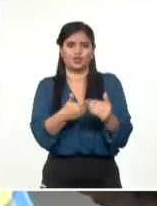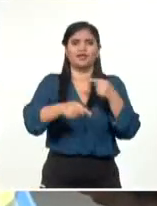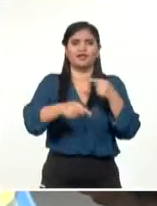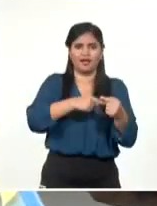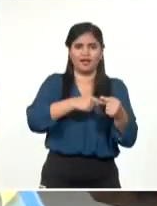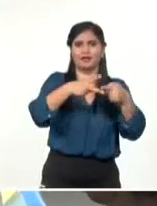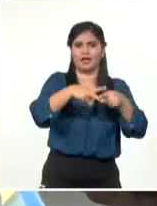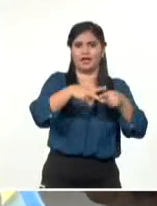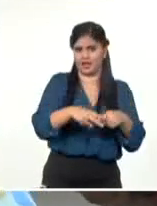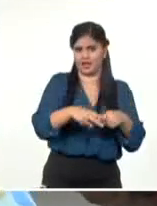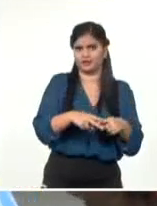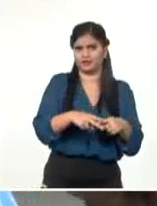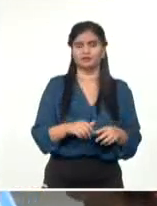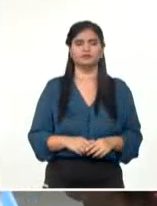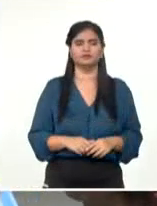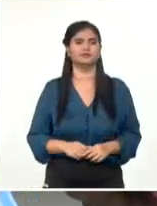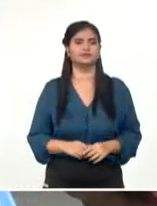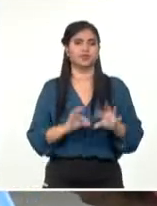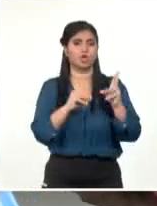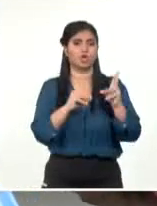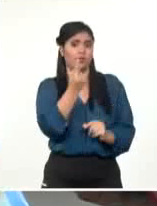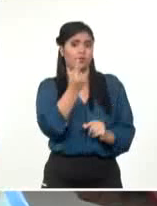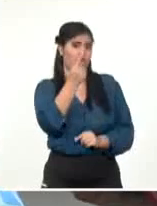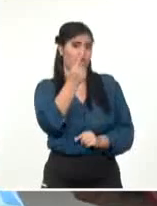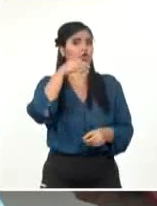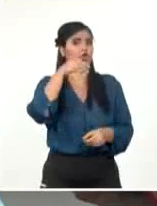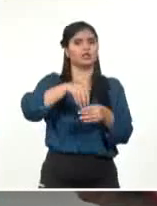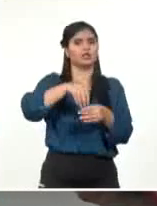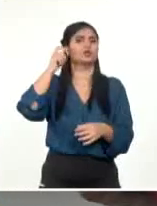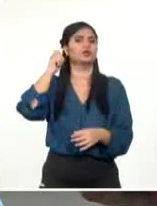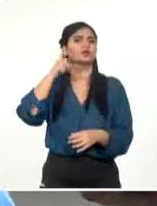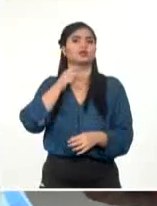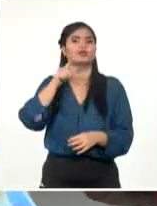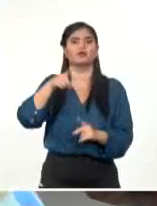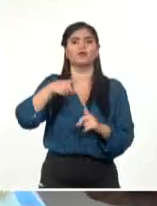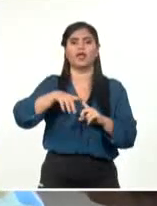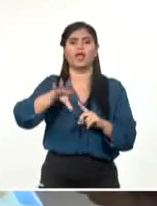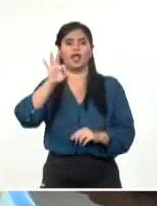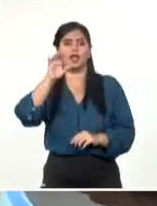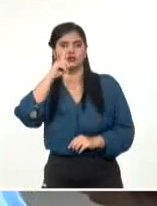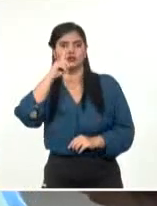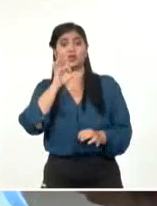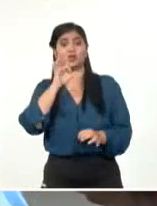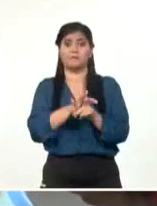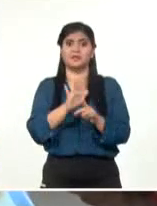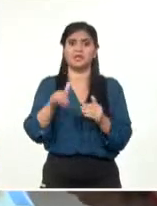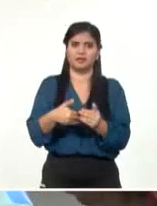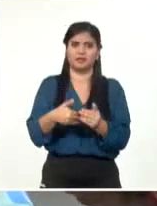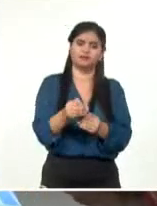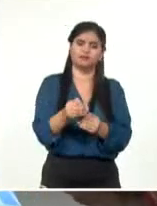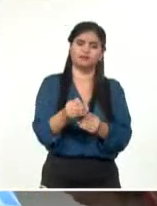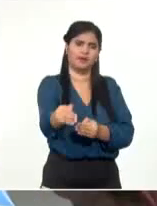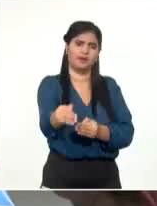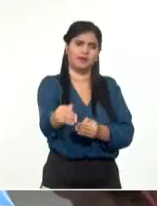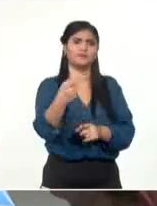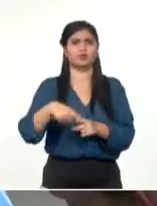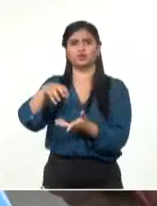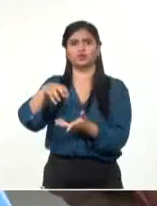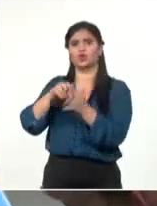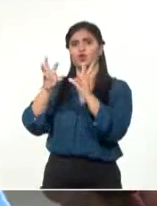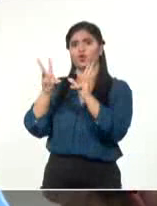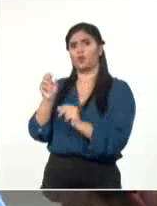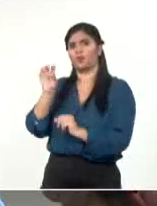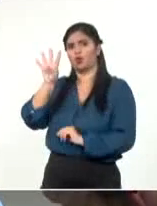en mantenimiento, la unidad número 1 de efecto, que se va a incorporar ya en los próximos días, y la unidad número 4